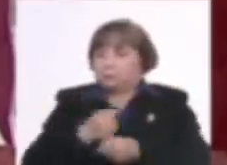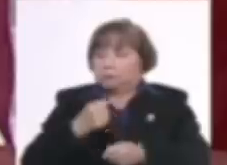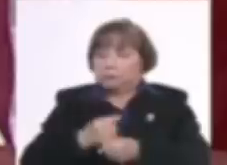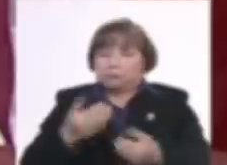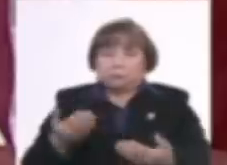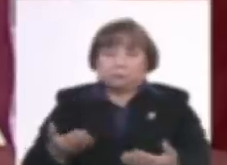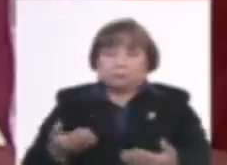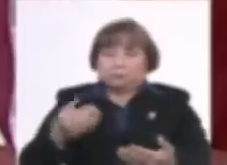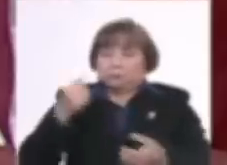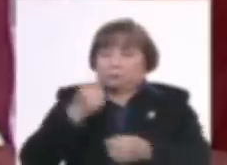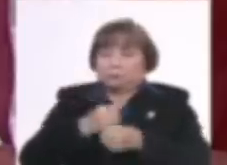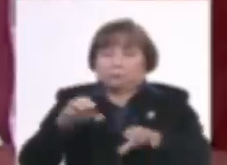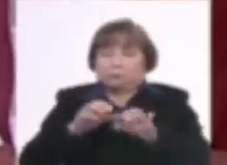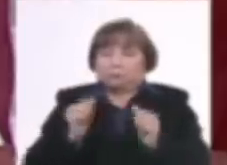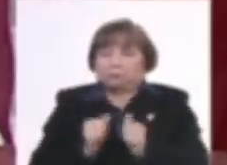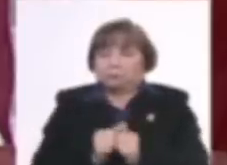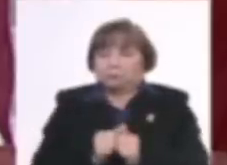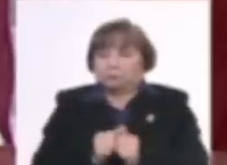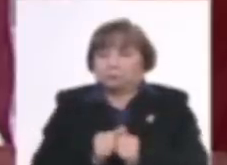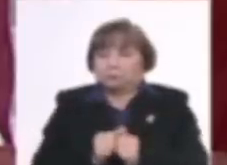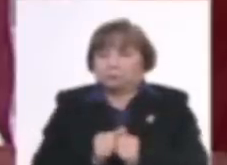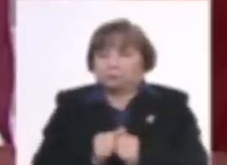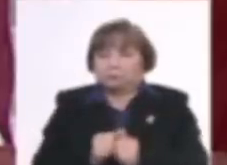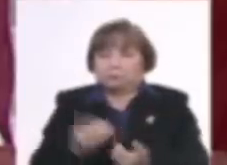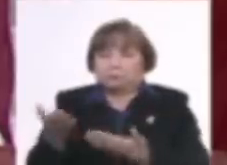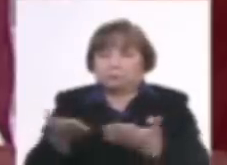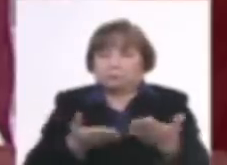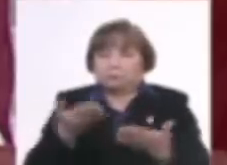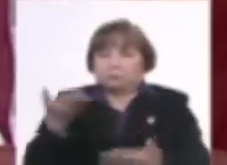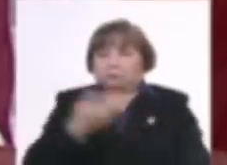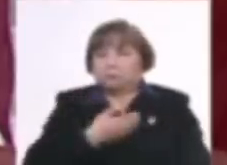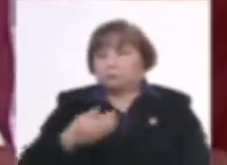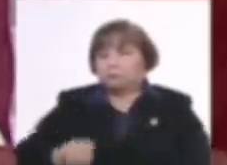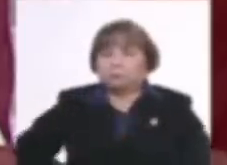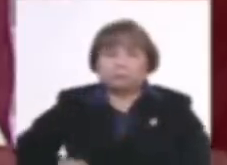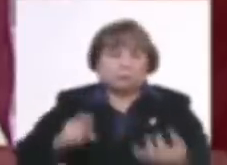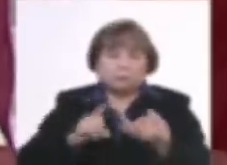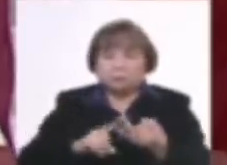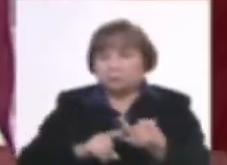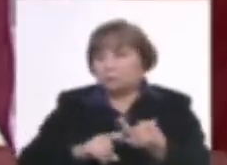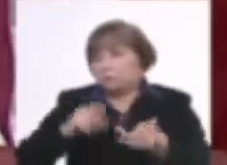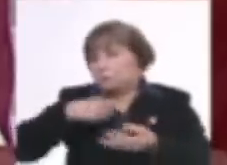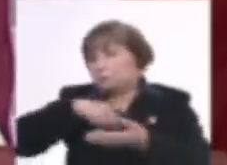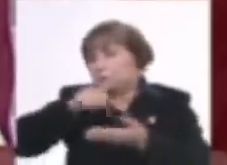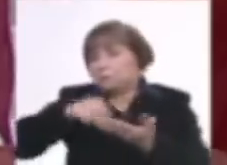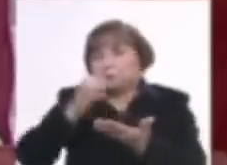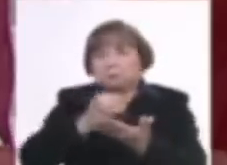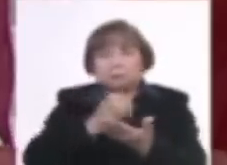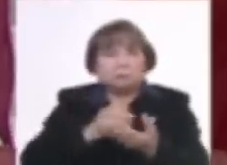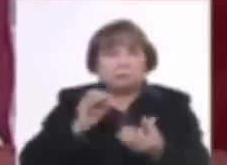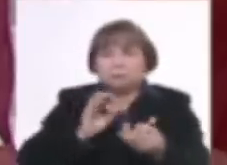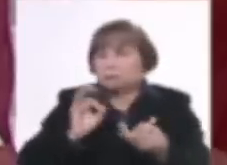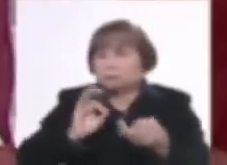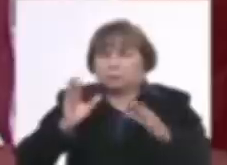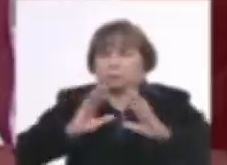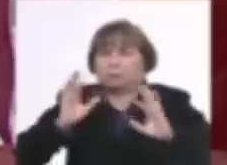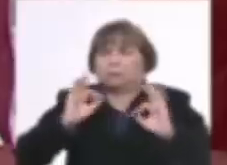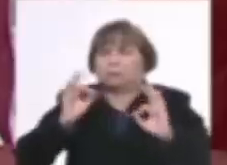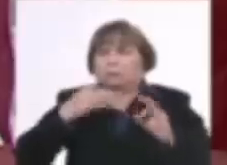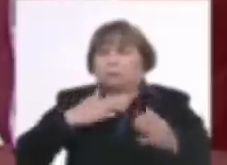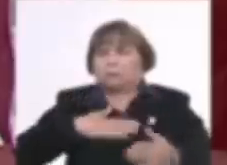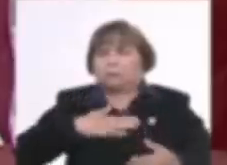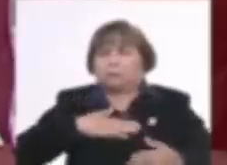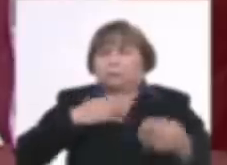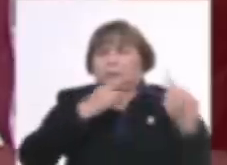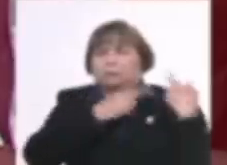trabajaba laboraba con... prestaba servicios al Estado, firmaba contratos. No estaba dentro